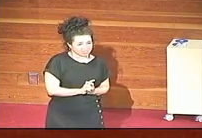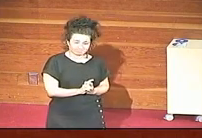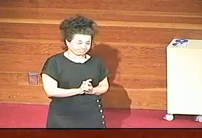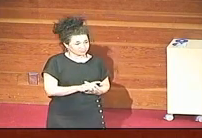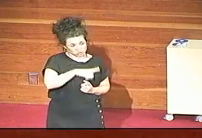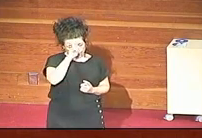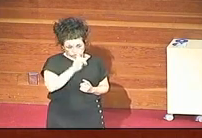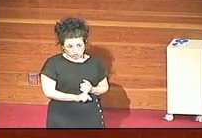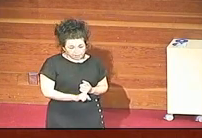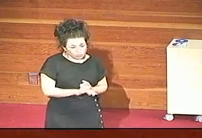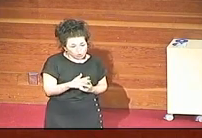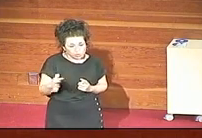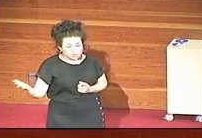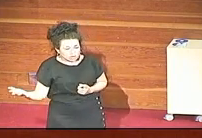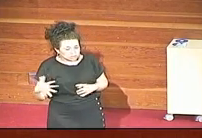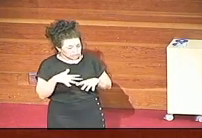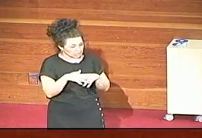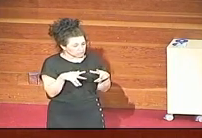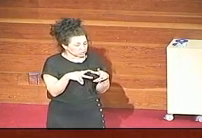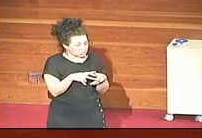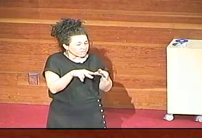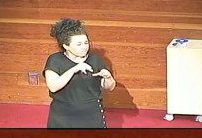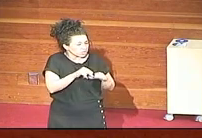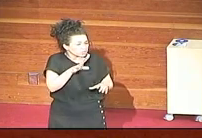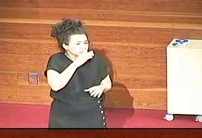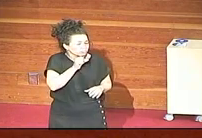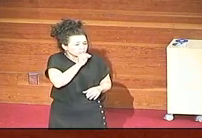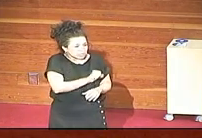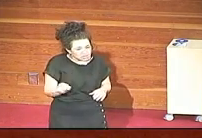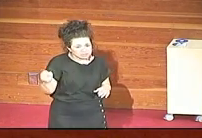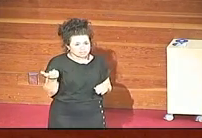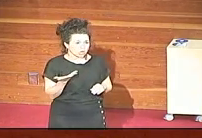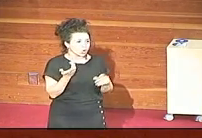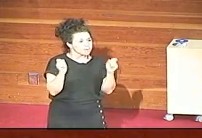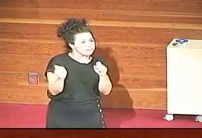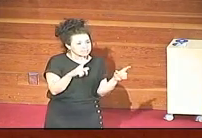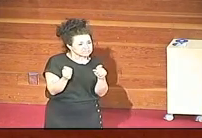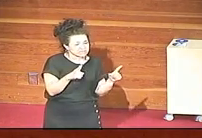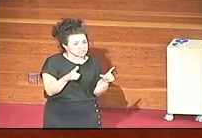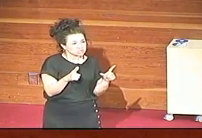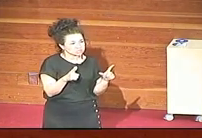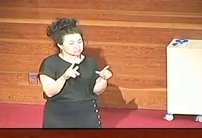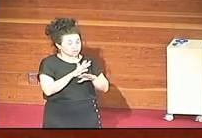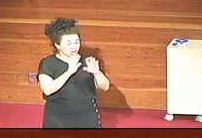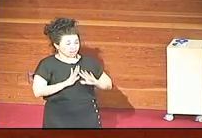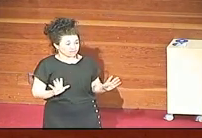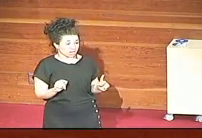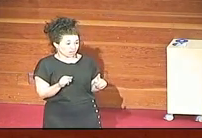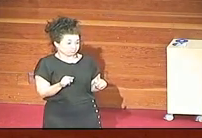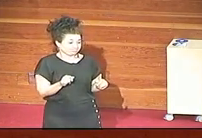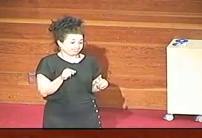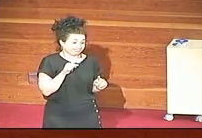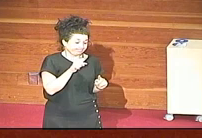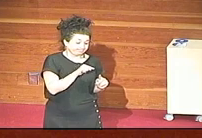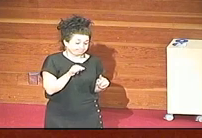y hay vídeos chulísimos presentaciones estupendas y te estás encontrando que pues